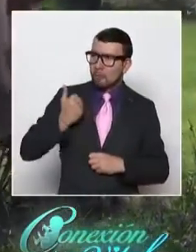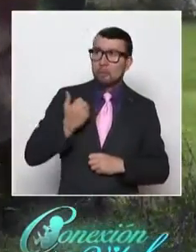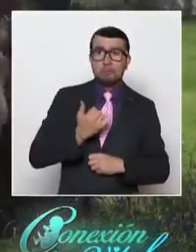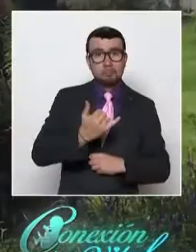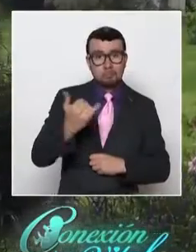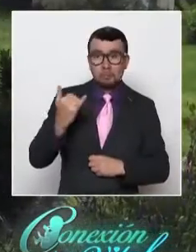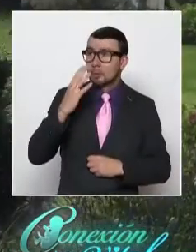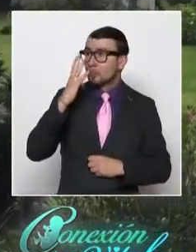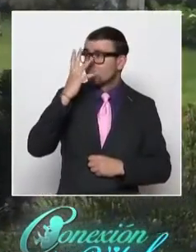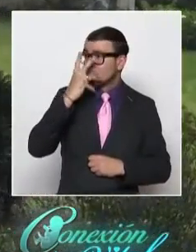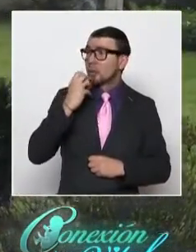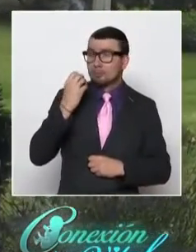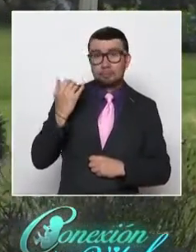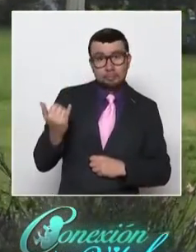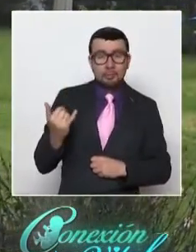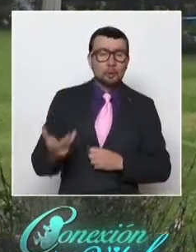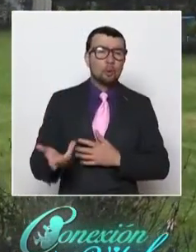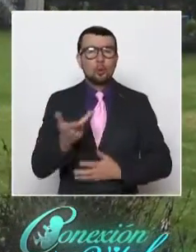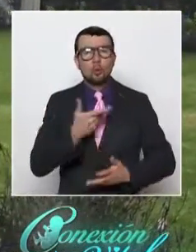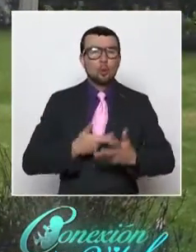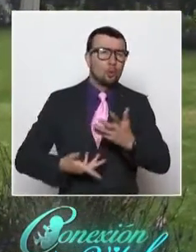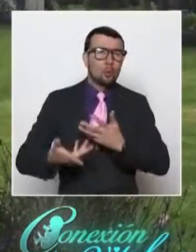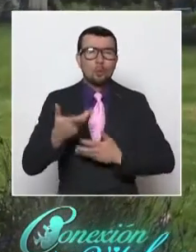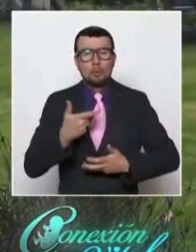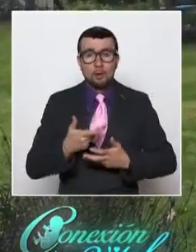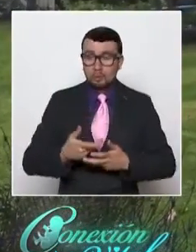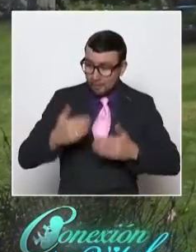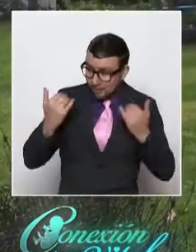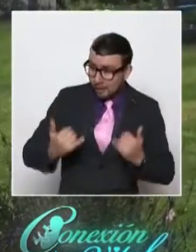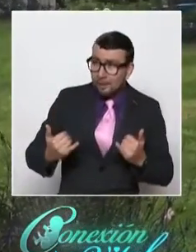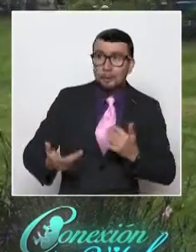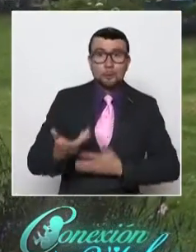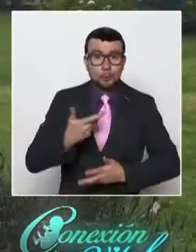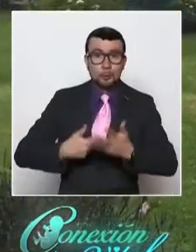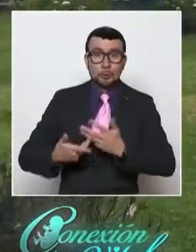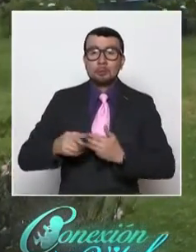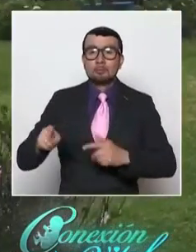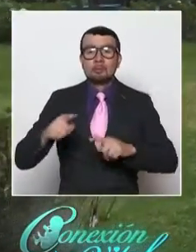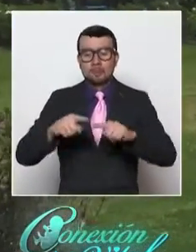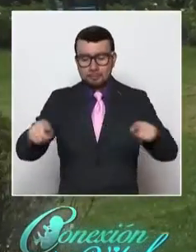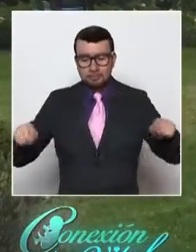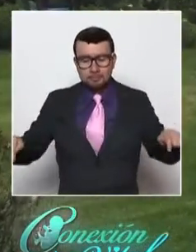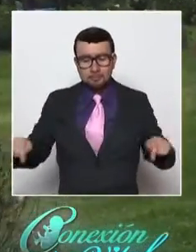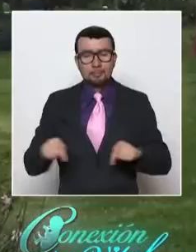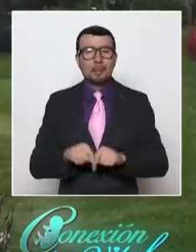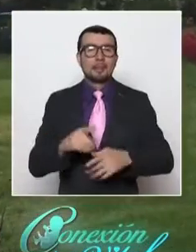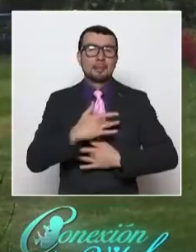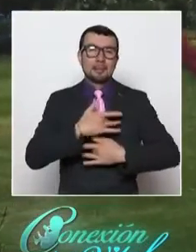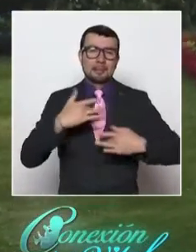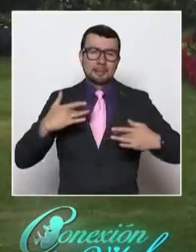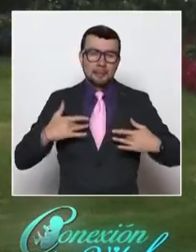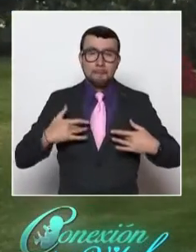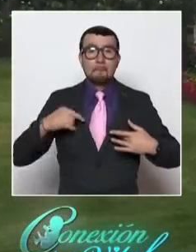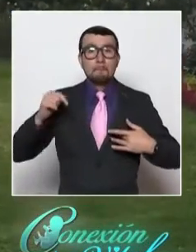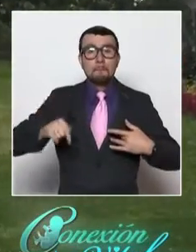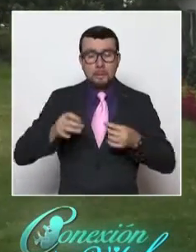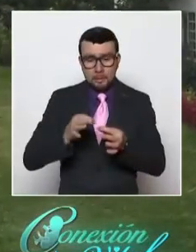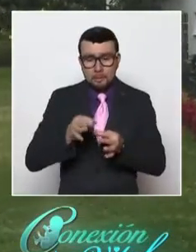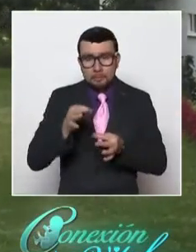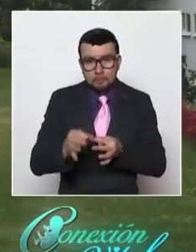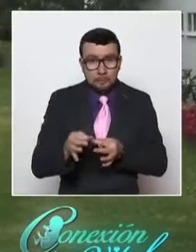tan grande de compartir como estamos ahora en nuestro Parque de la Salud en la